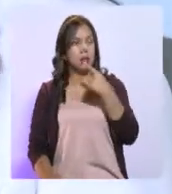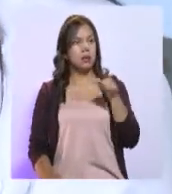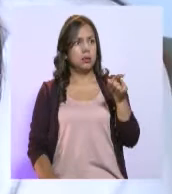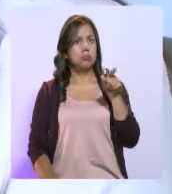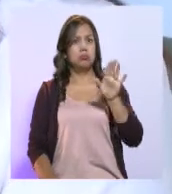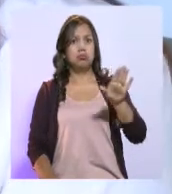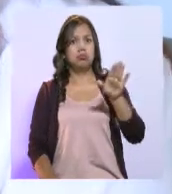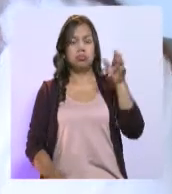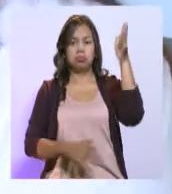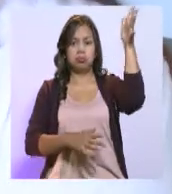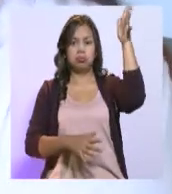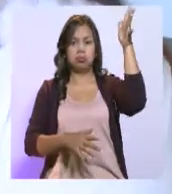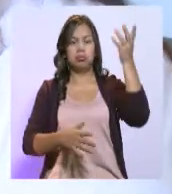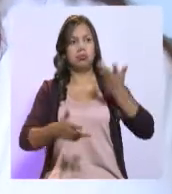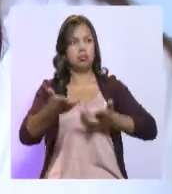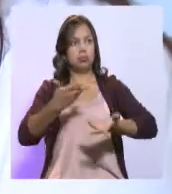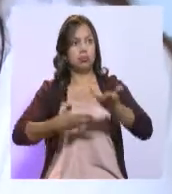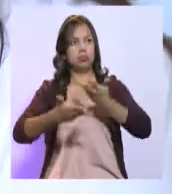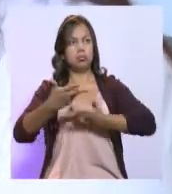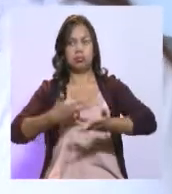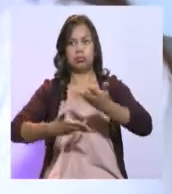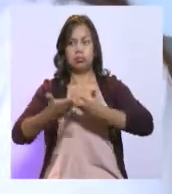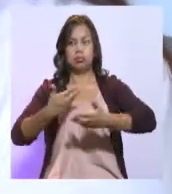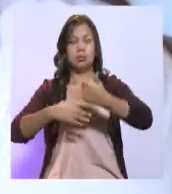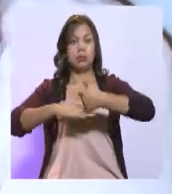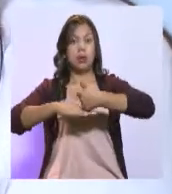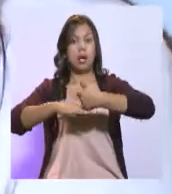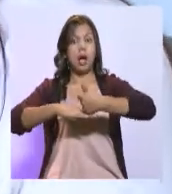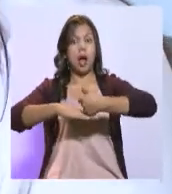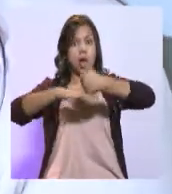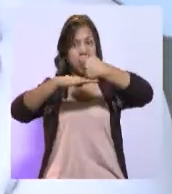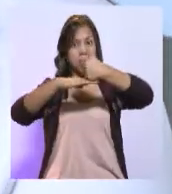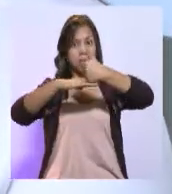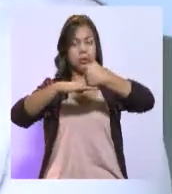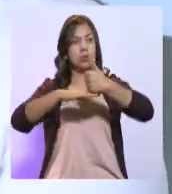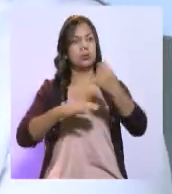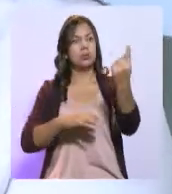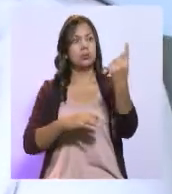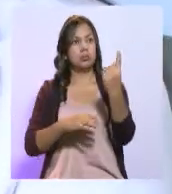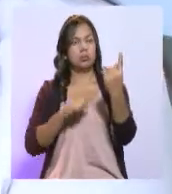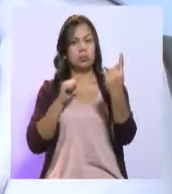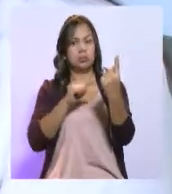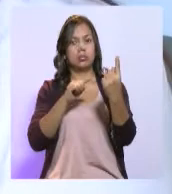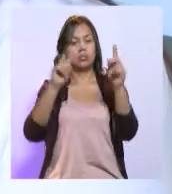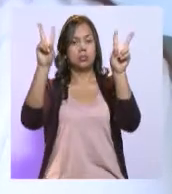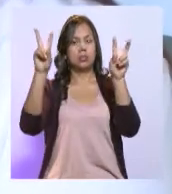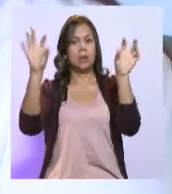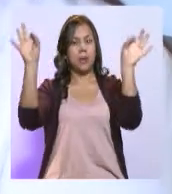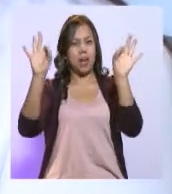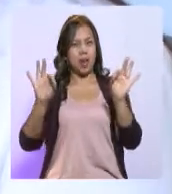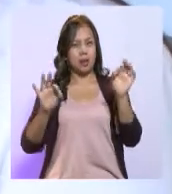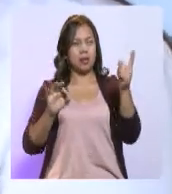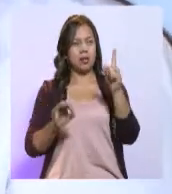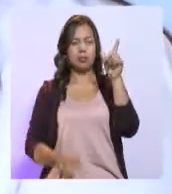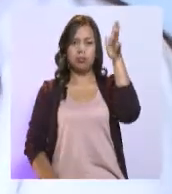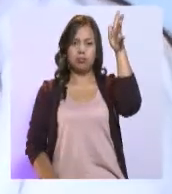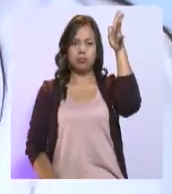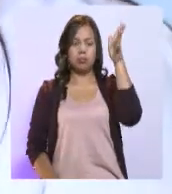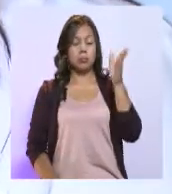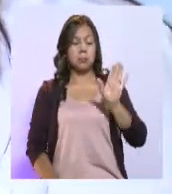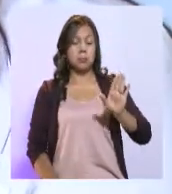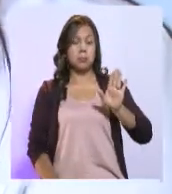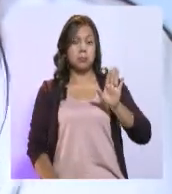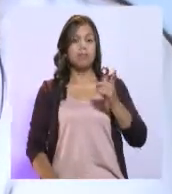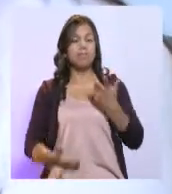sus exposiciones. También tuvimos precisamente la autoridad que está encargada del tema eléctrico también, donde todos nos han